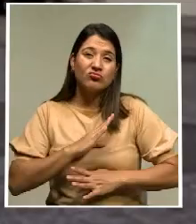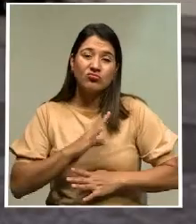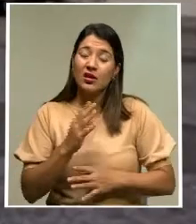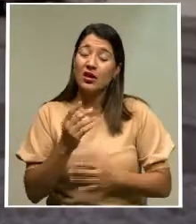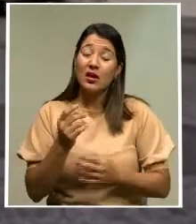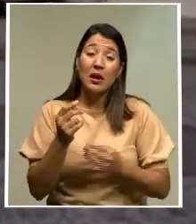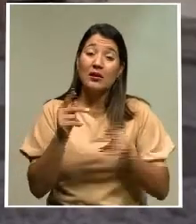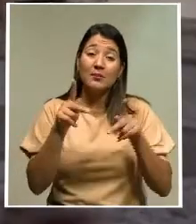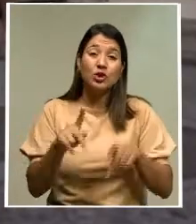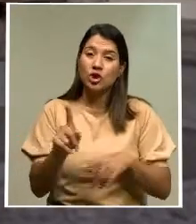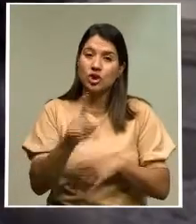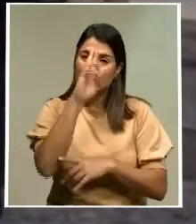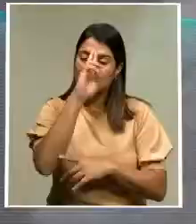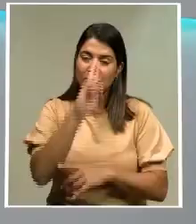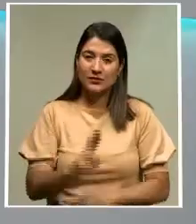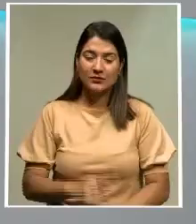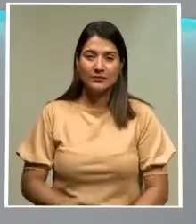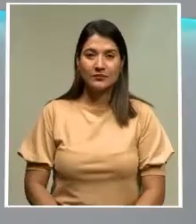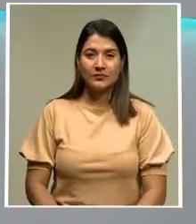por la población.